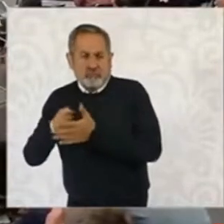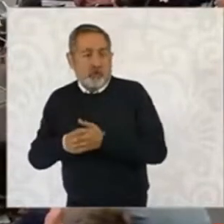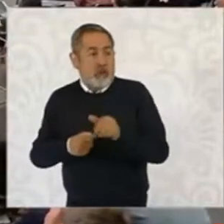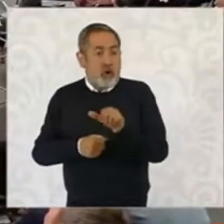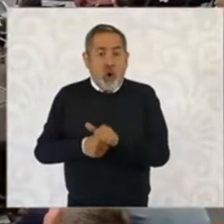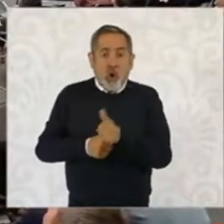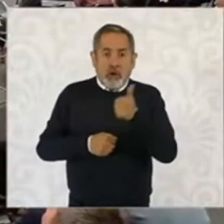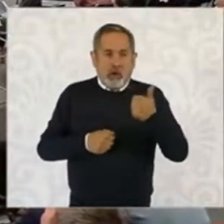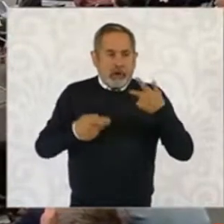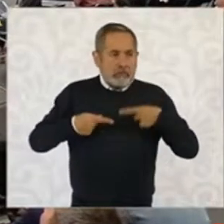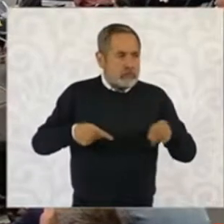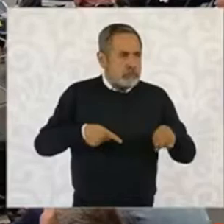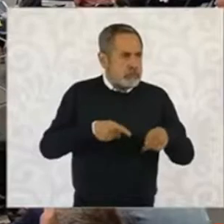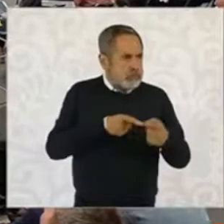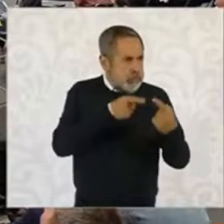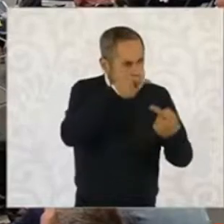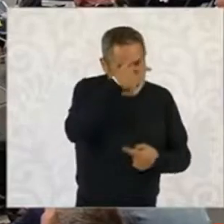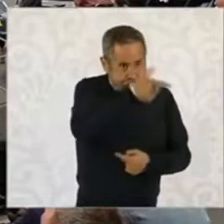nada cercanos,